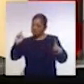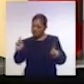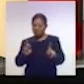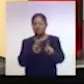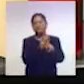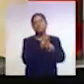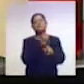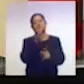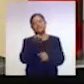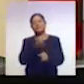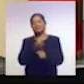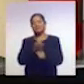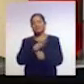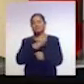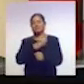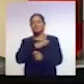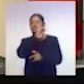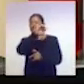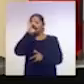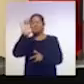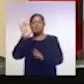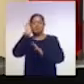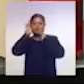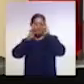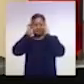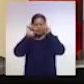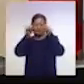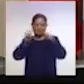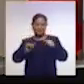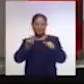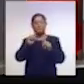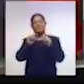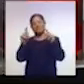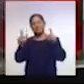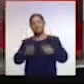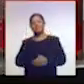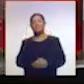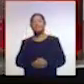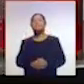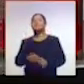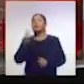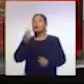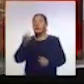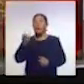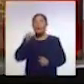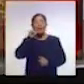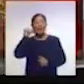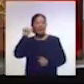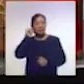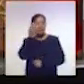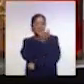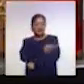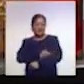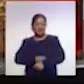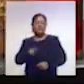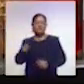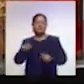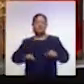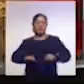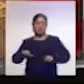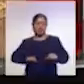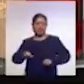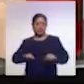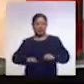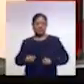lo que en este momento ya se encuentra en el Museo de Arte de Tlaxcala. Allí mismo, ayer por la tarde, como parte de sus actividades